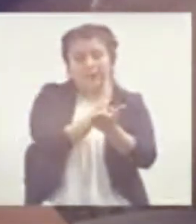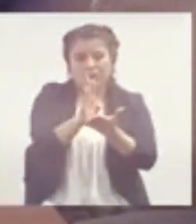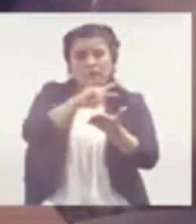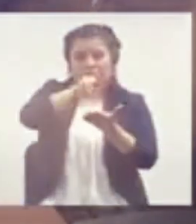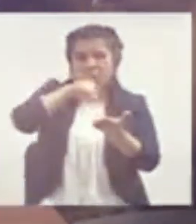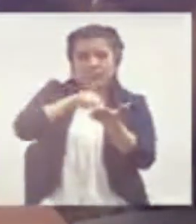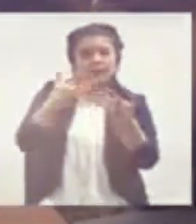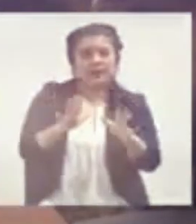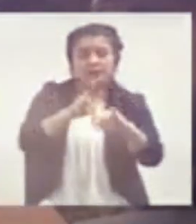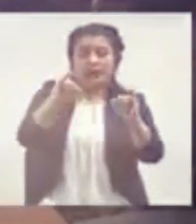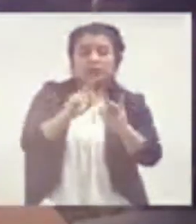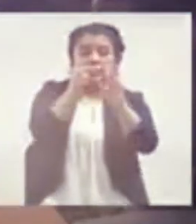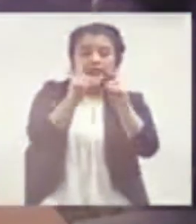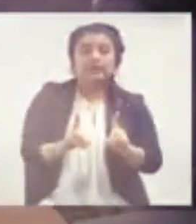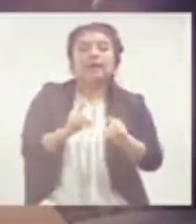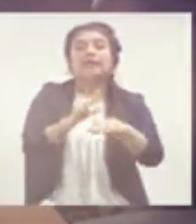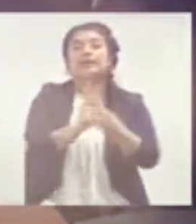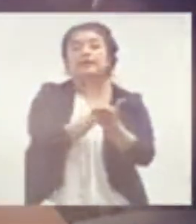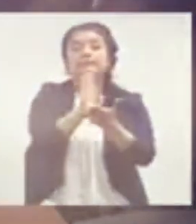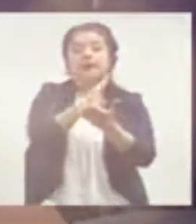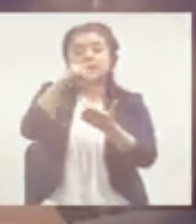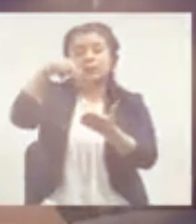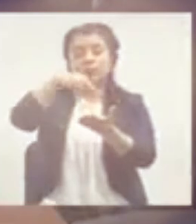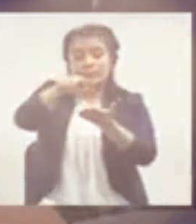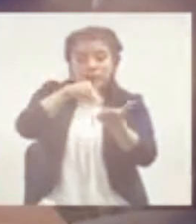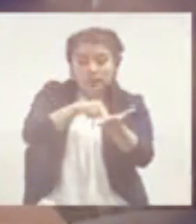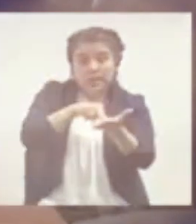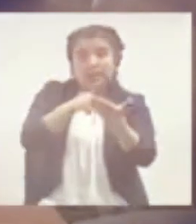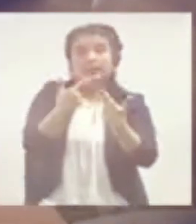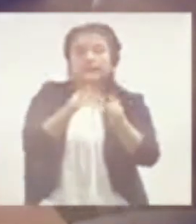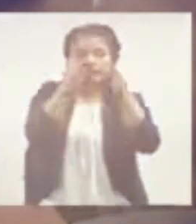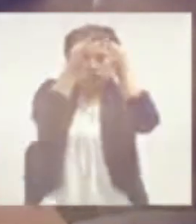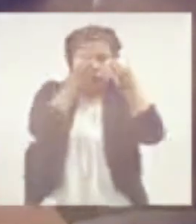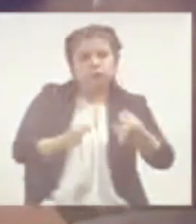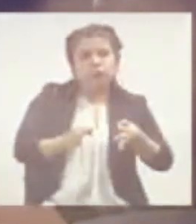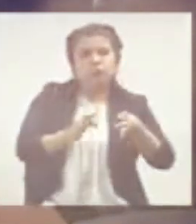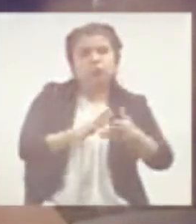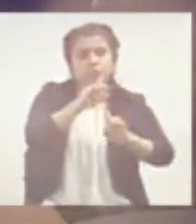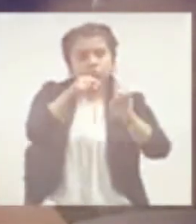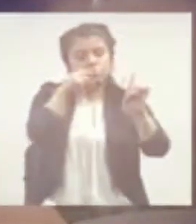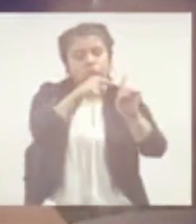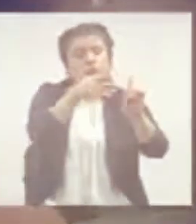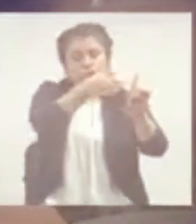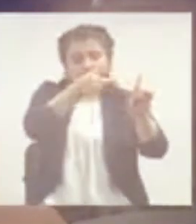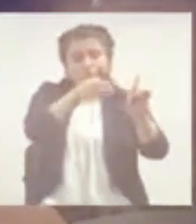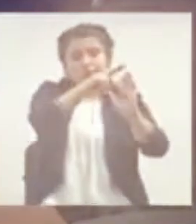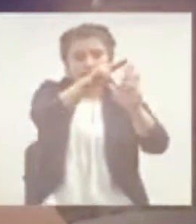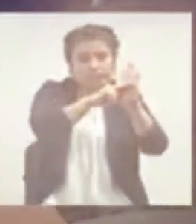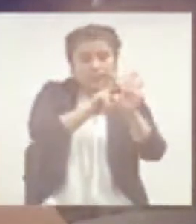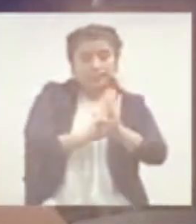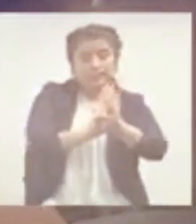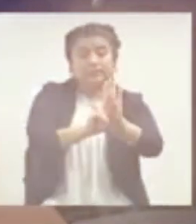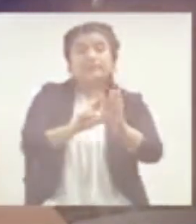la conformación de la Junta Directiva del Crédito Hipotecario Nacional está acorde a la integralidad de su normativa. La representación de